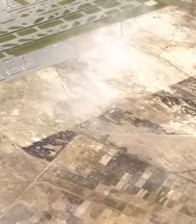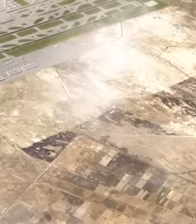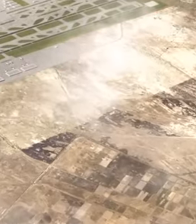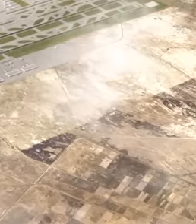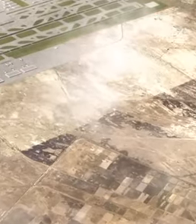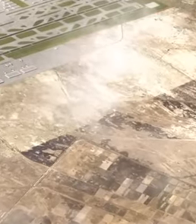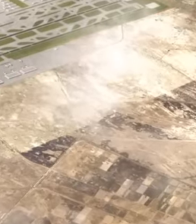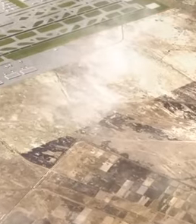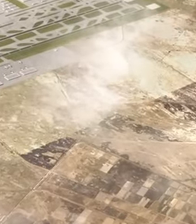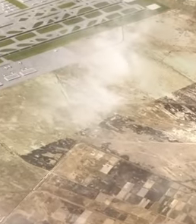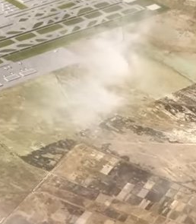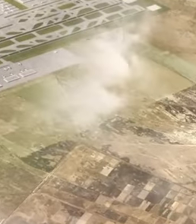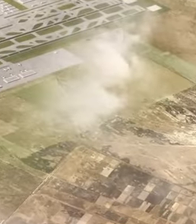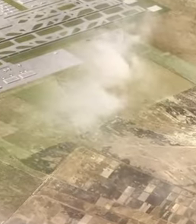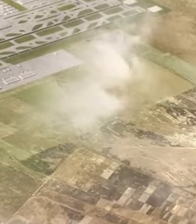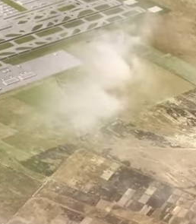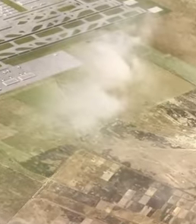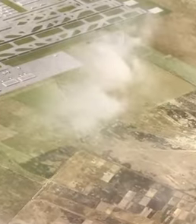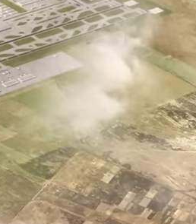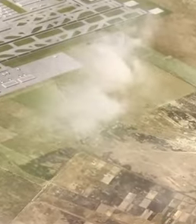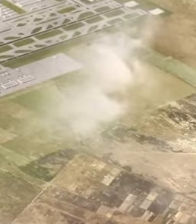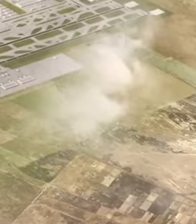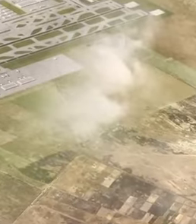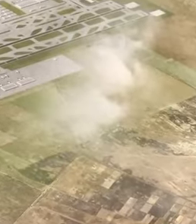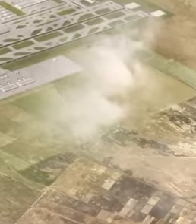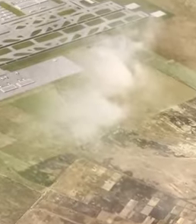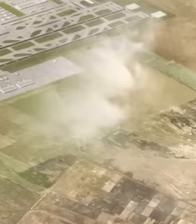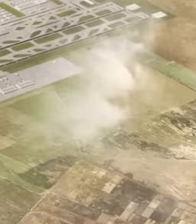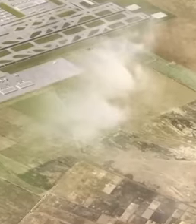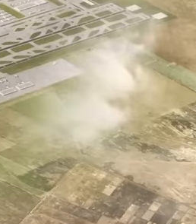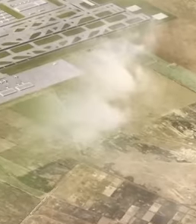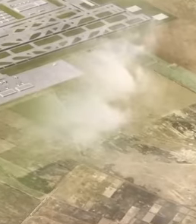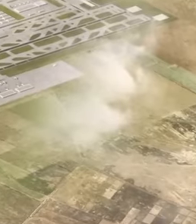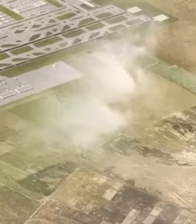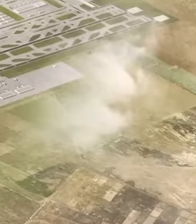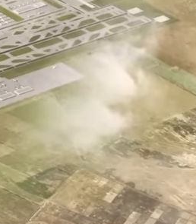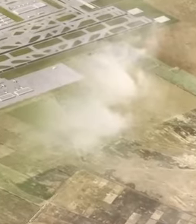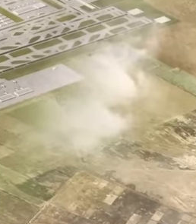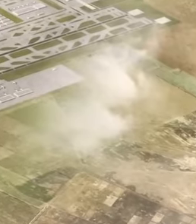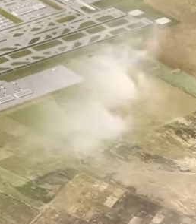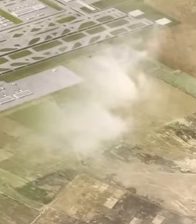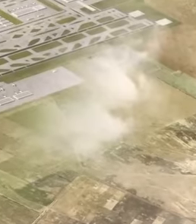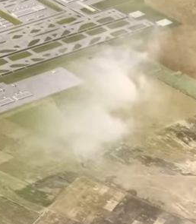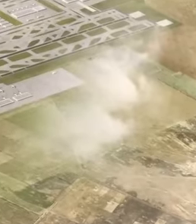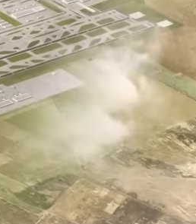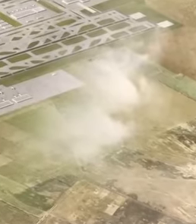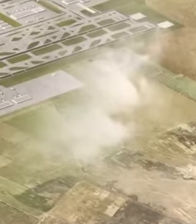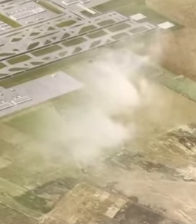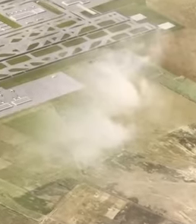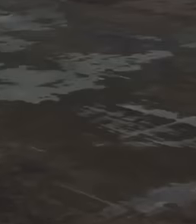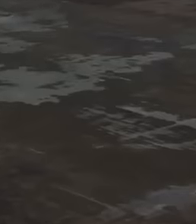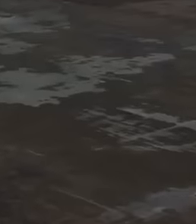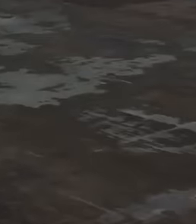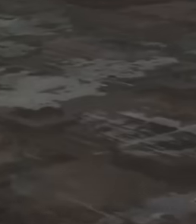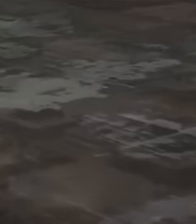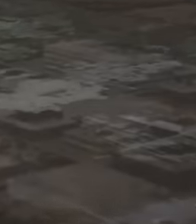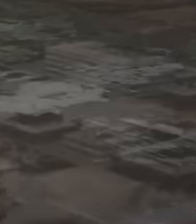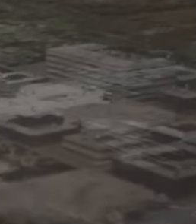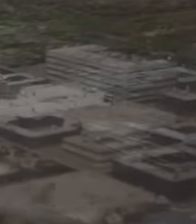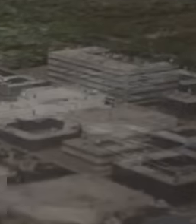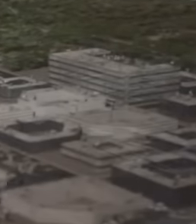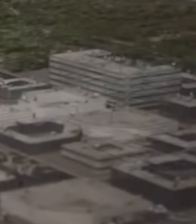el lugar no era apto para dicha construcción. Las grietas que están apareciendo en esta